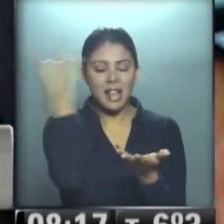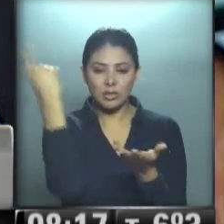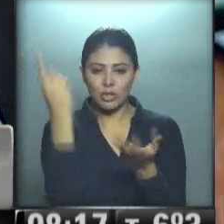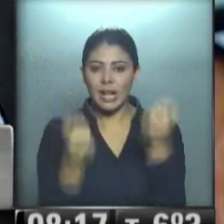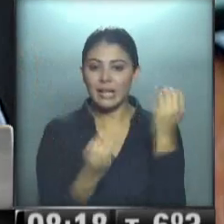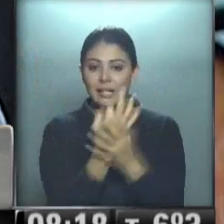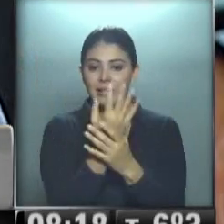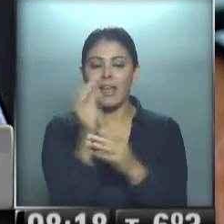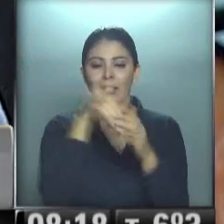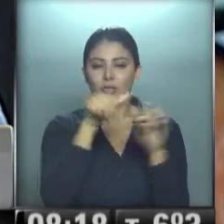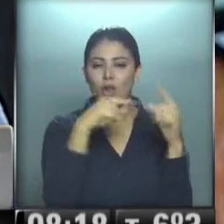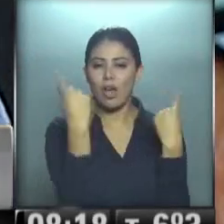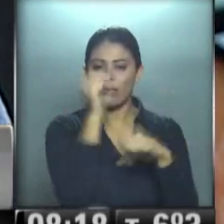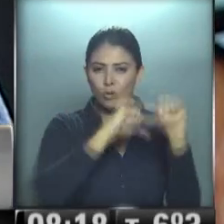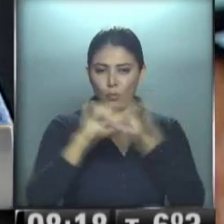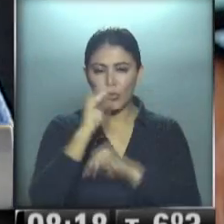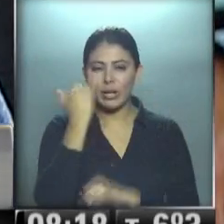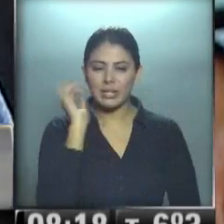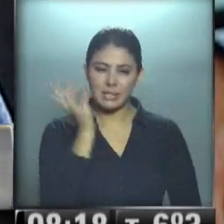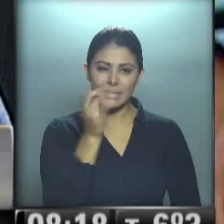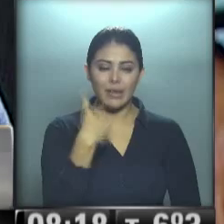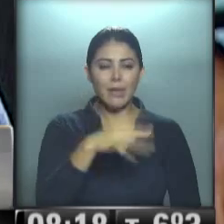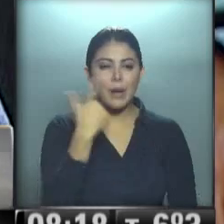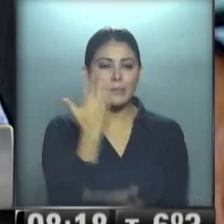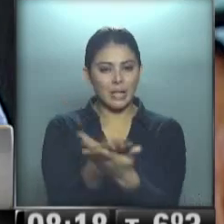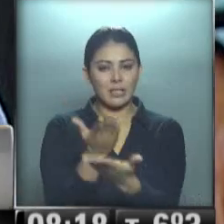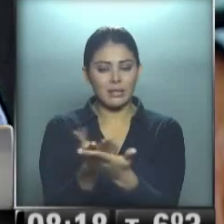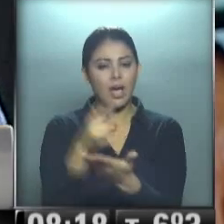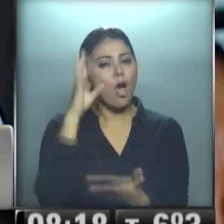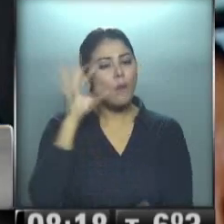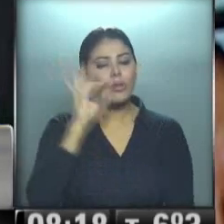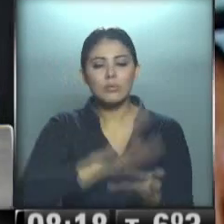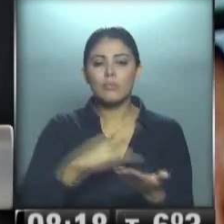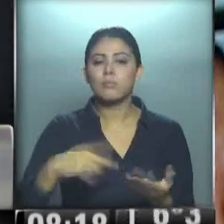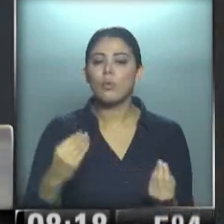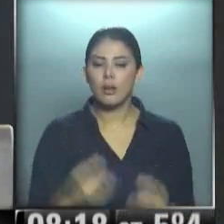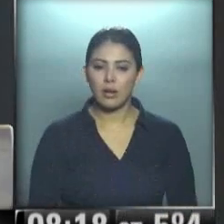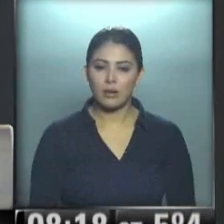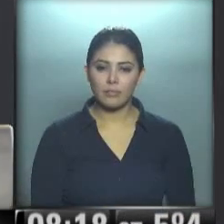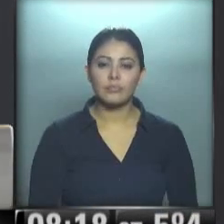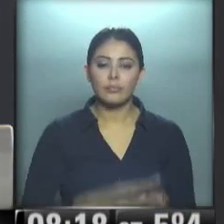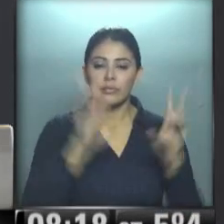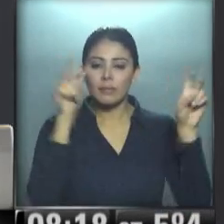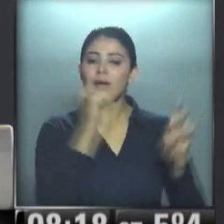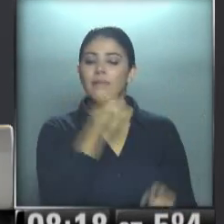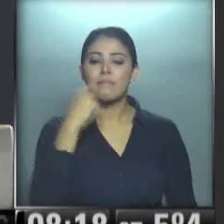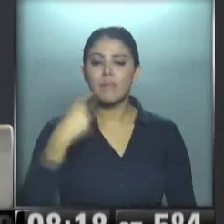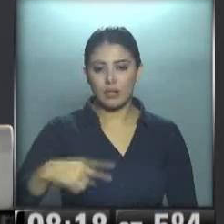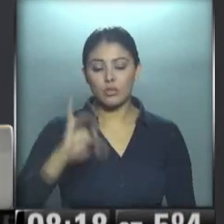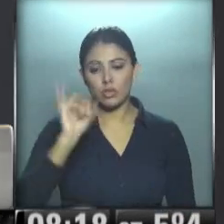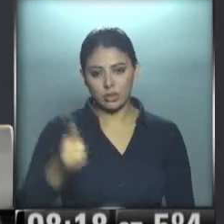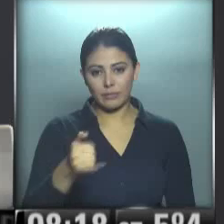laboratorios públicos que se va a presentar lo que se conoció que se va a presentar en el congreso con el opinión al respecto bueno respecto al tema de medicamentos y